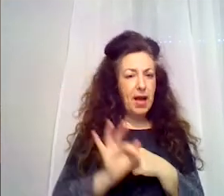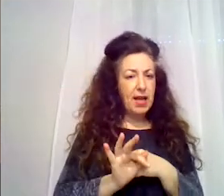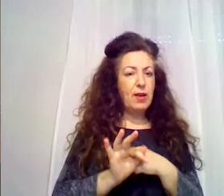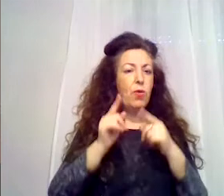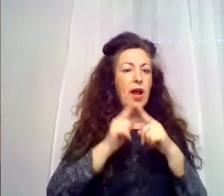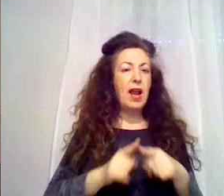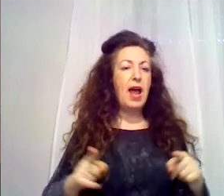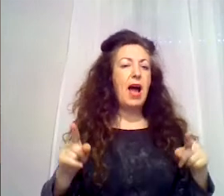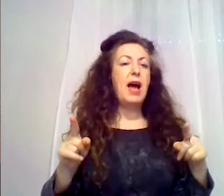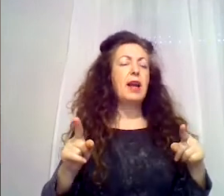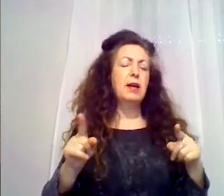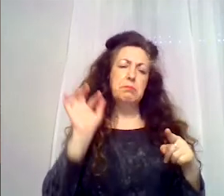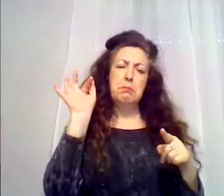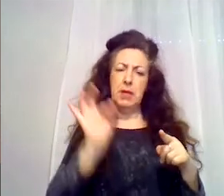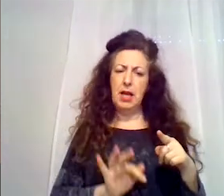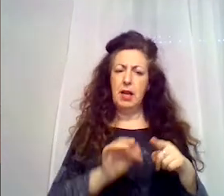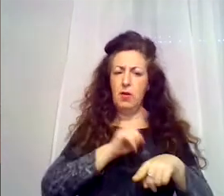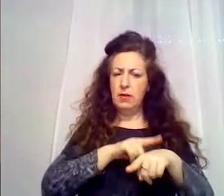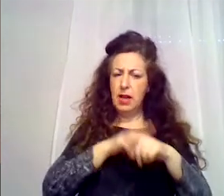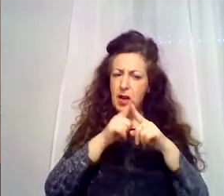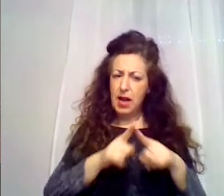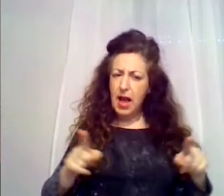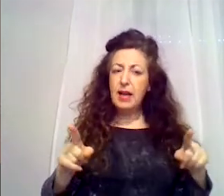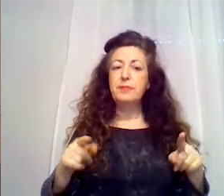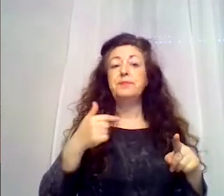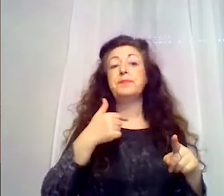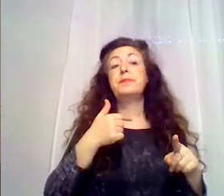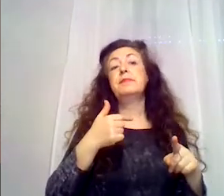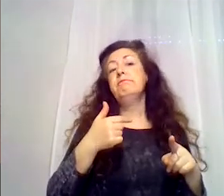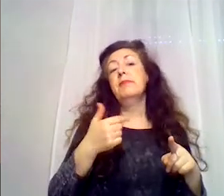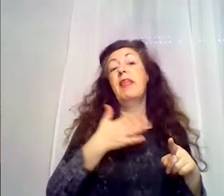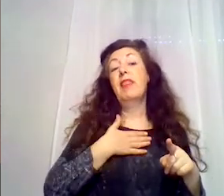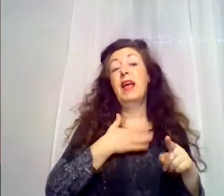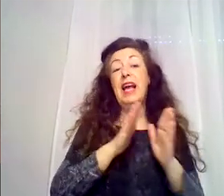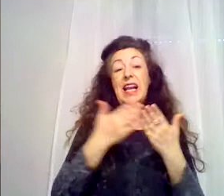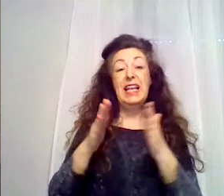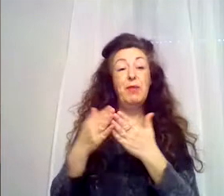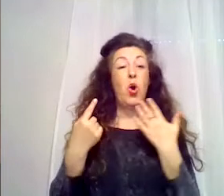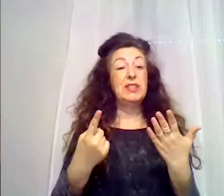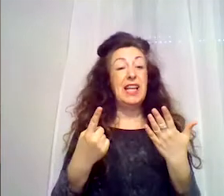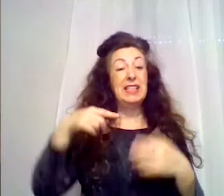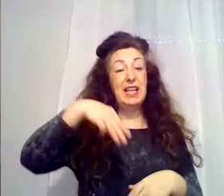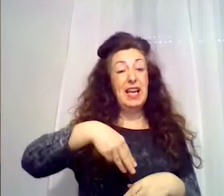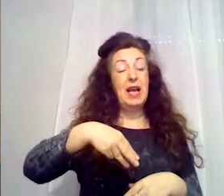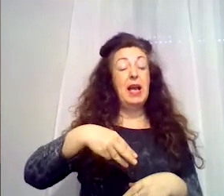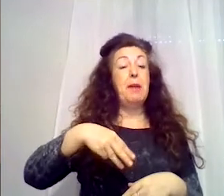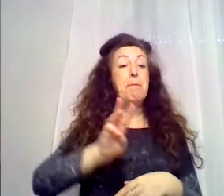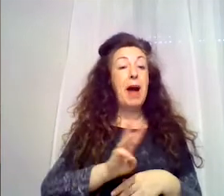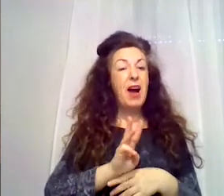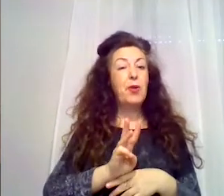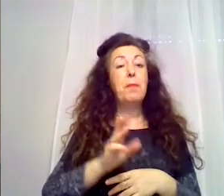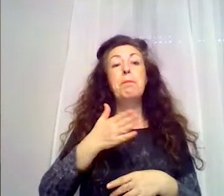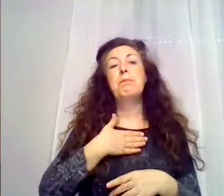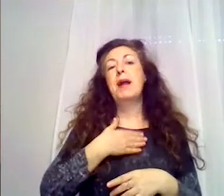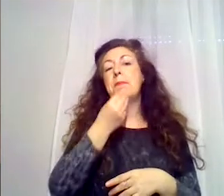pausa, hay una larga película absolutamente emblemática de la que yo considero que es de las 6